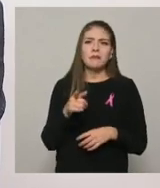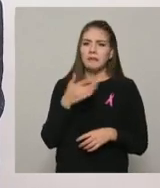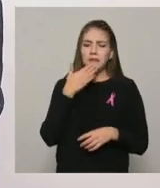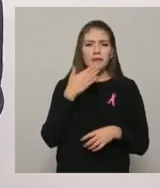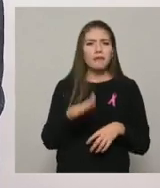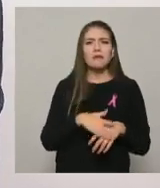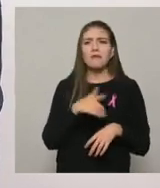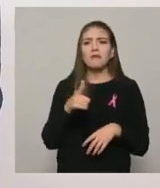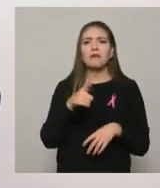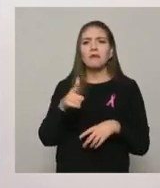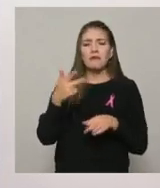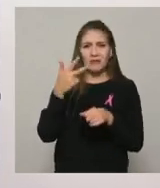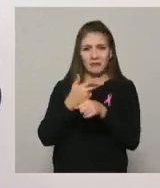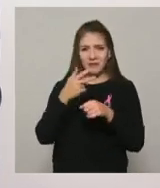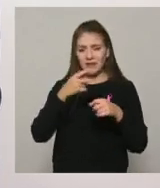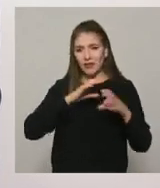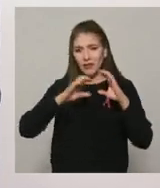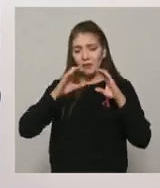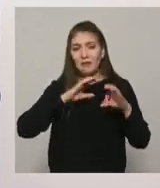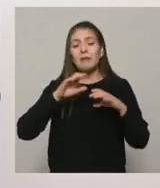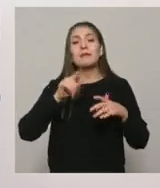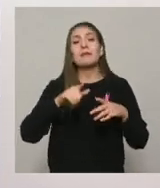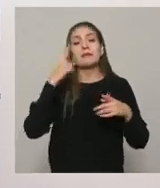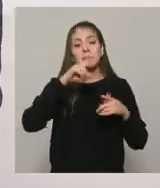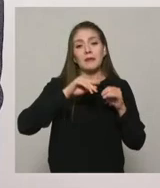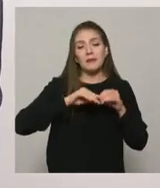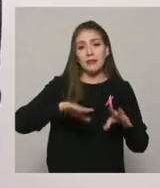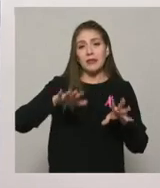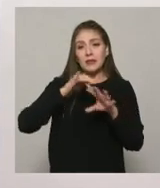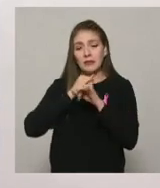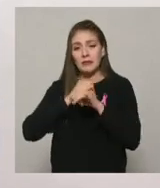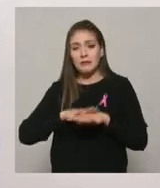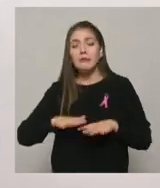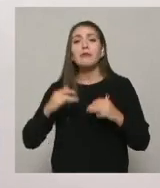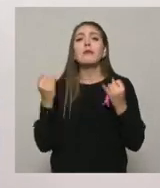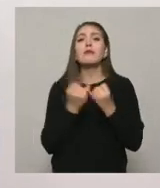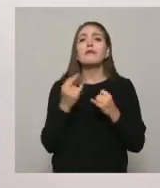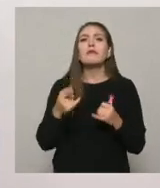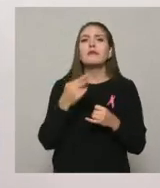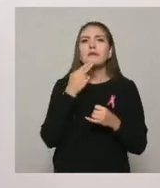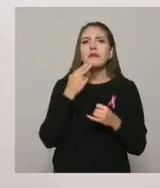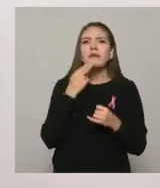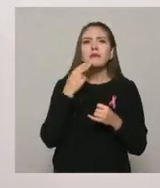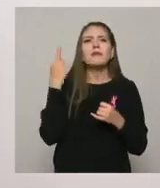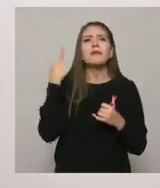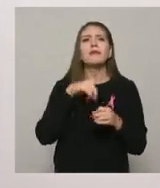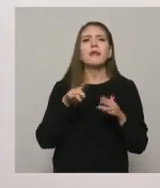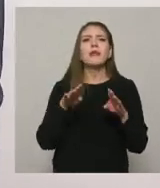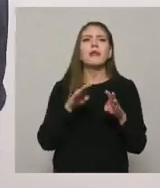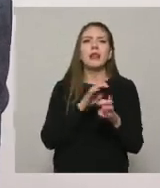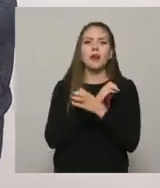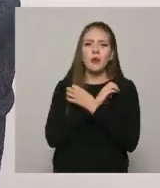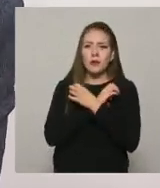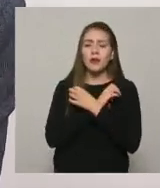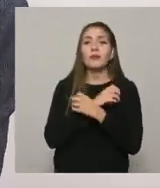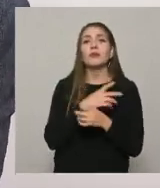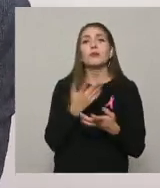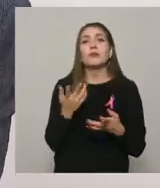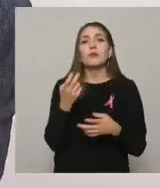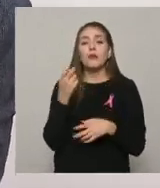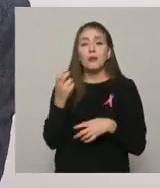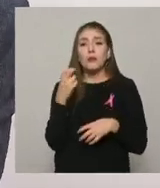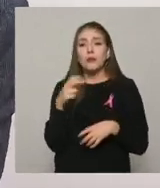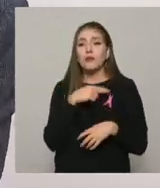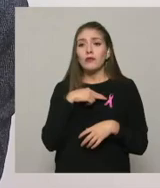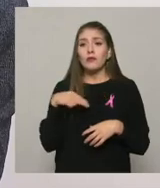de su parte de servicio de información, también están haciendo algo didáctico, algo de educación, y nosotros pues estamos